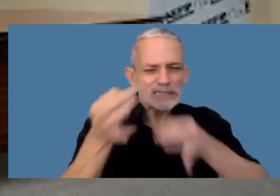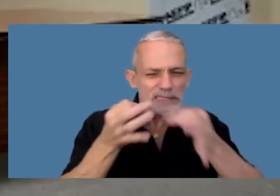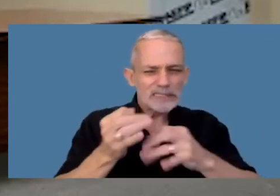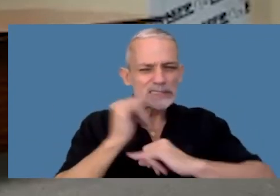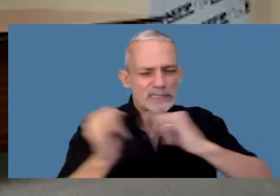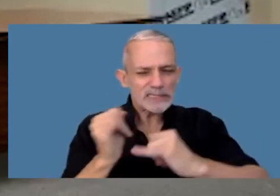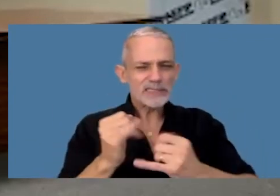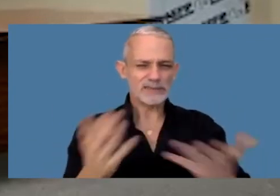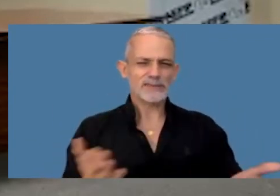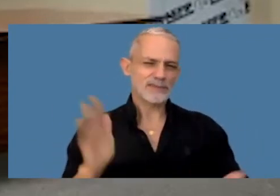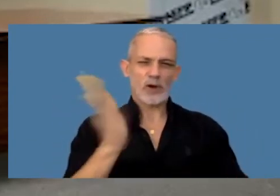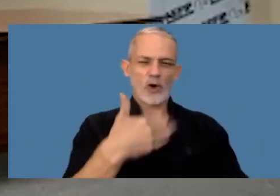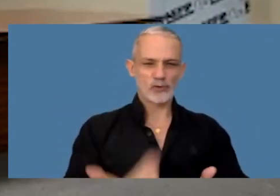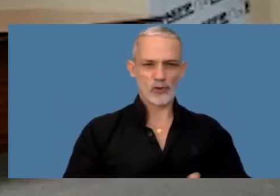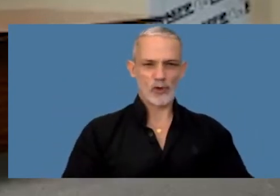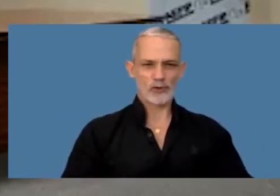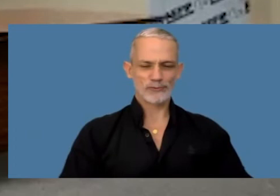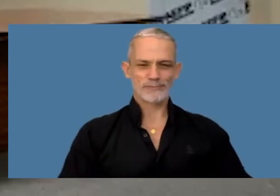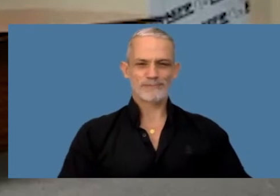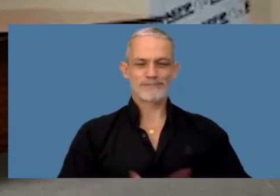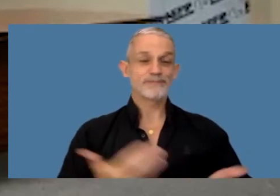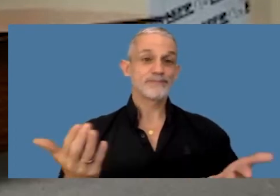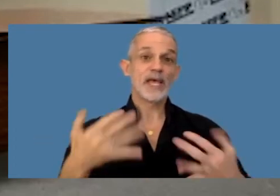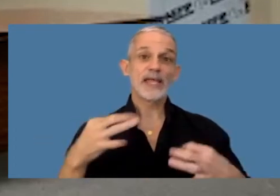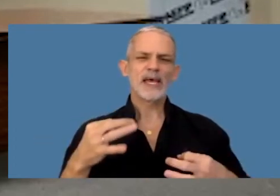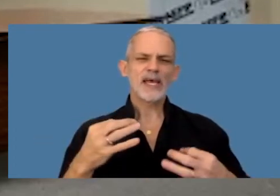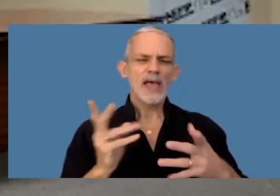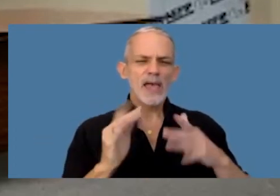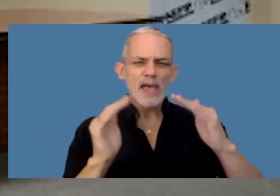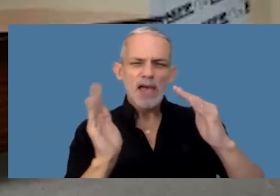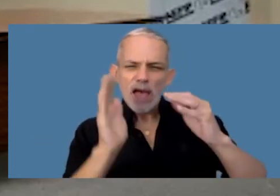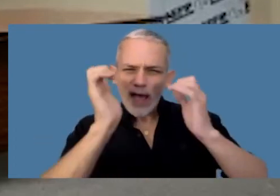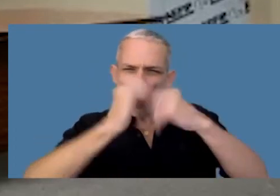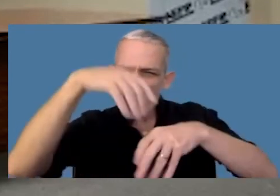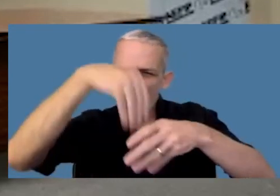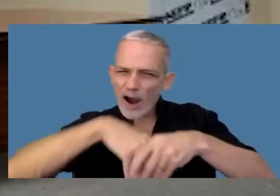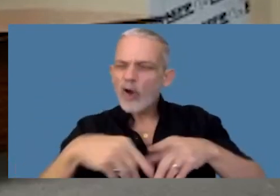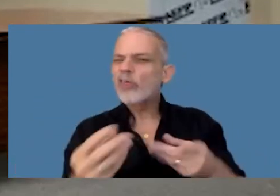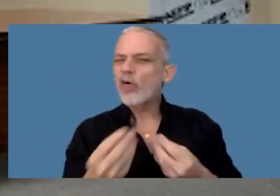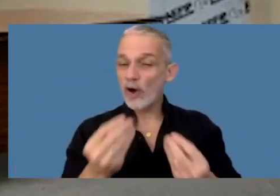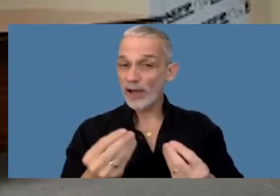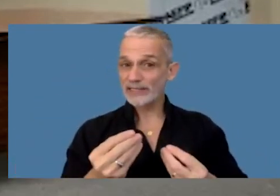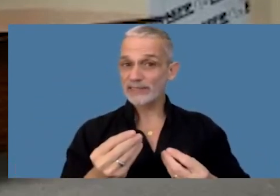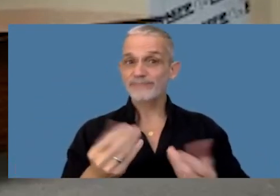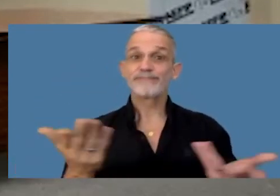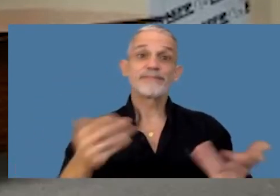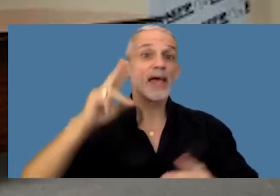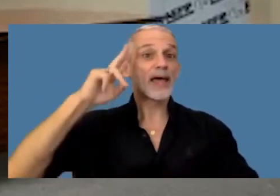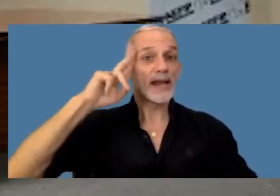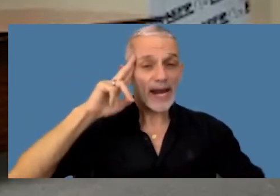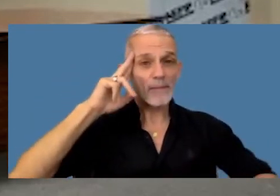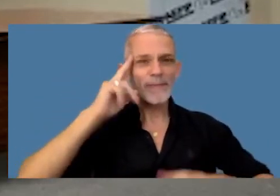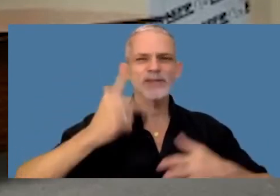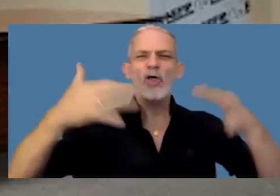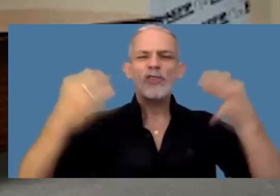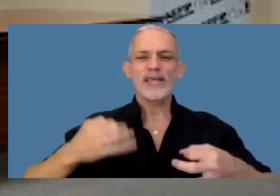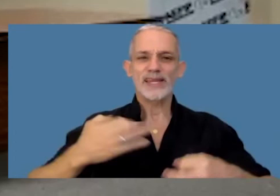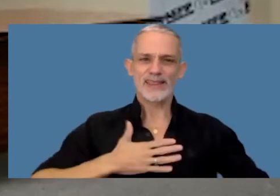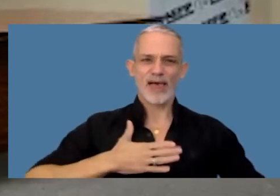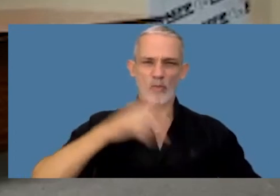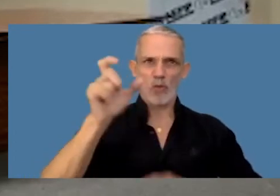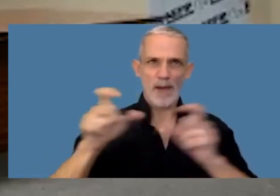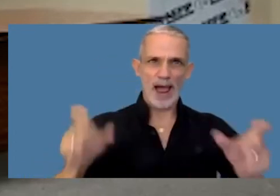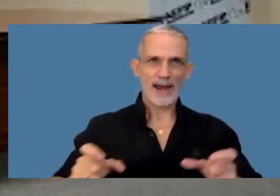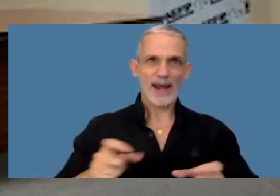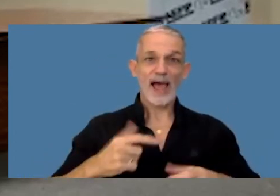conversarlo. ¿Qué hay detrás de todo esto? El respeto de la dignidad humana, la